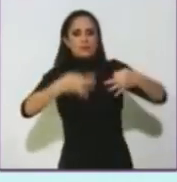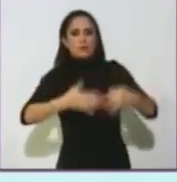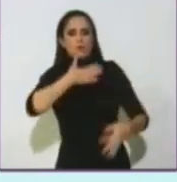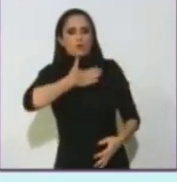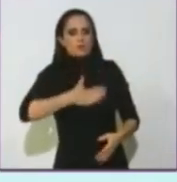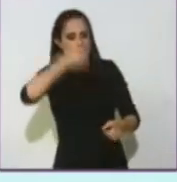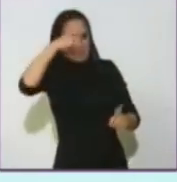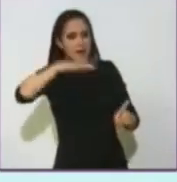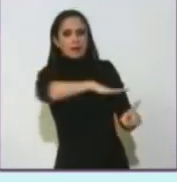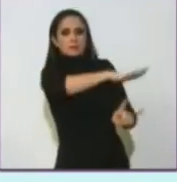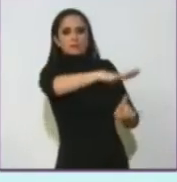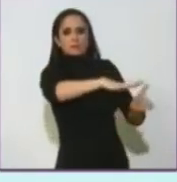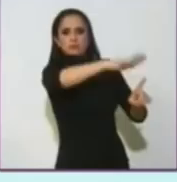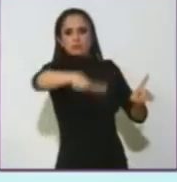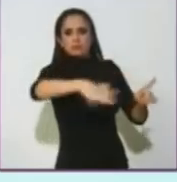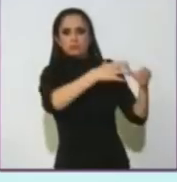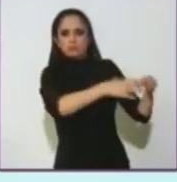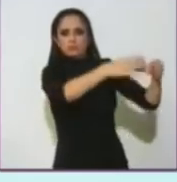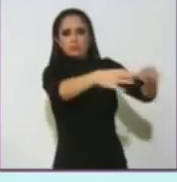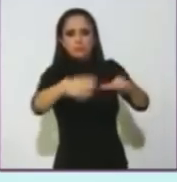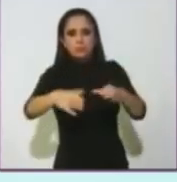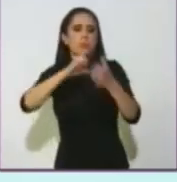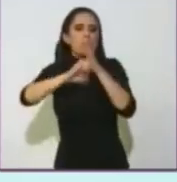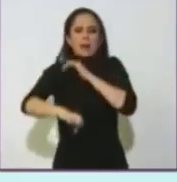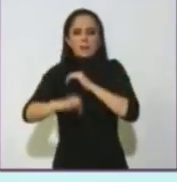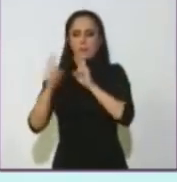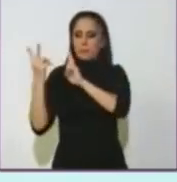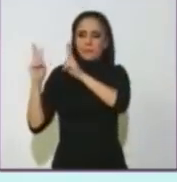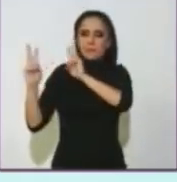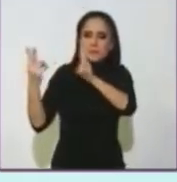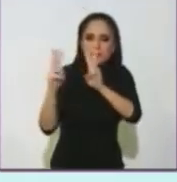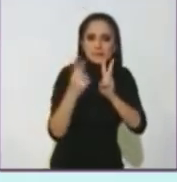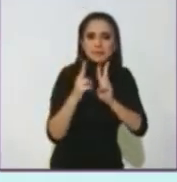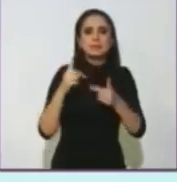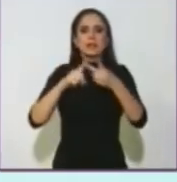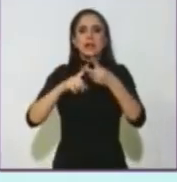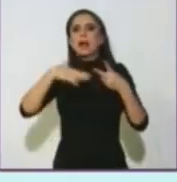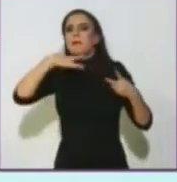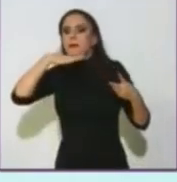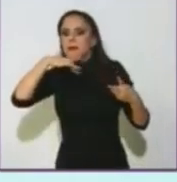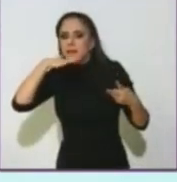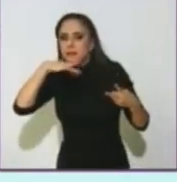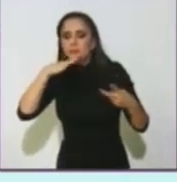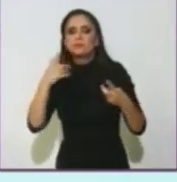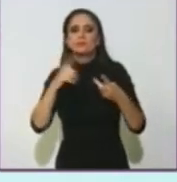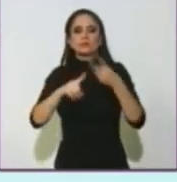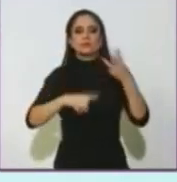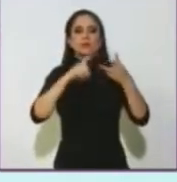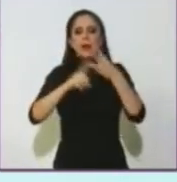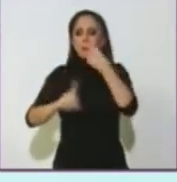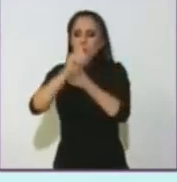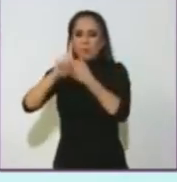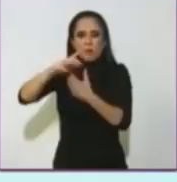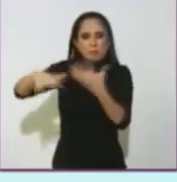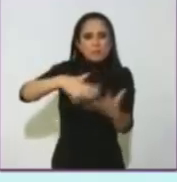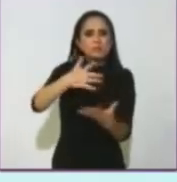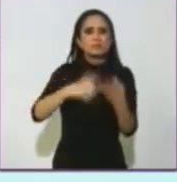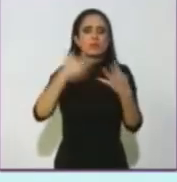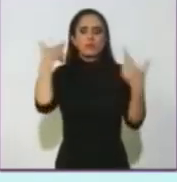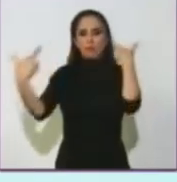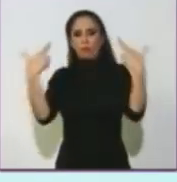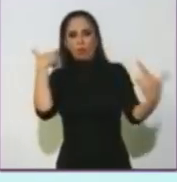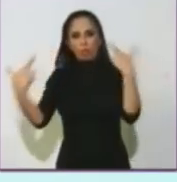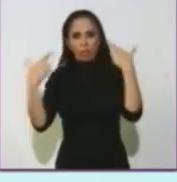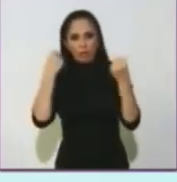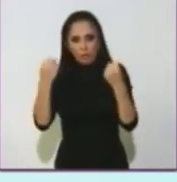todo para la justicia cívica el vecino de la basura los conflictos el sonido el